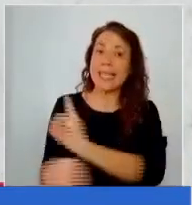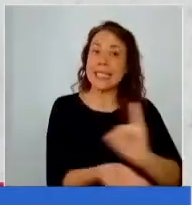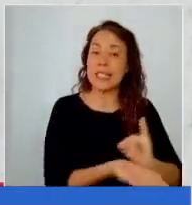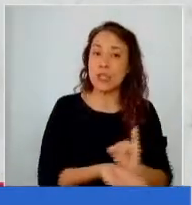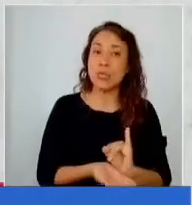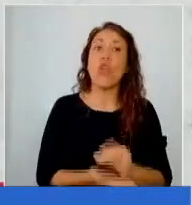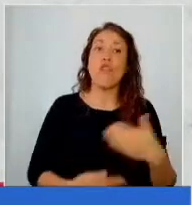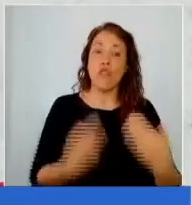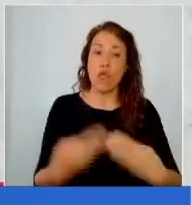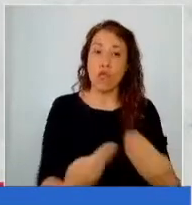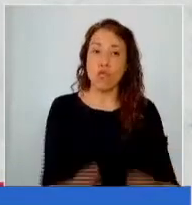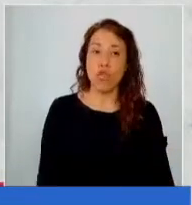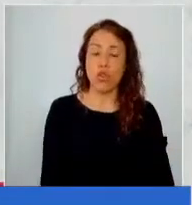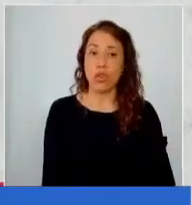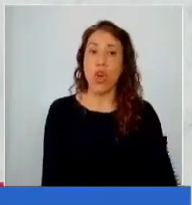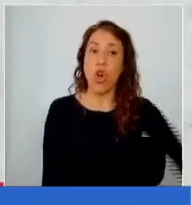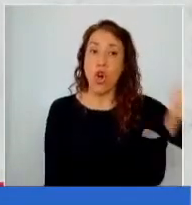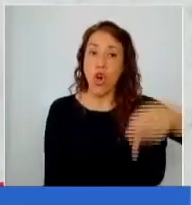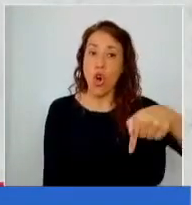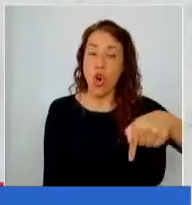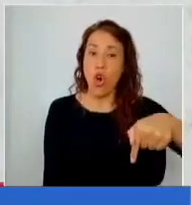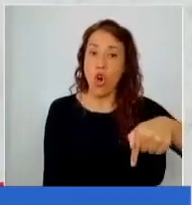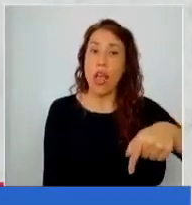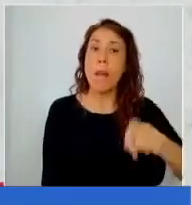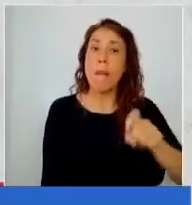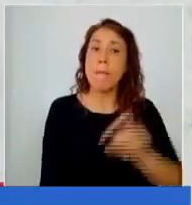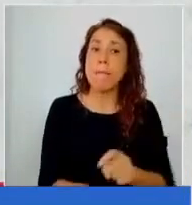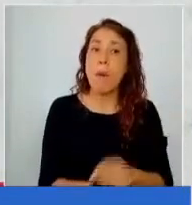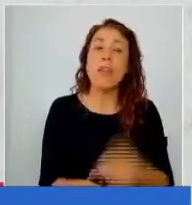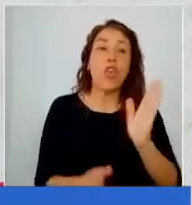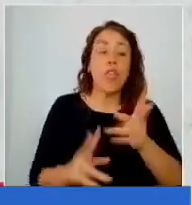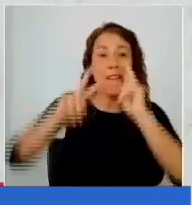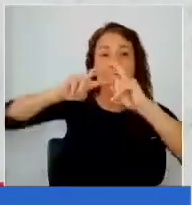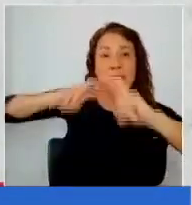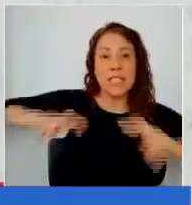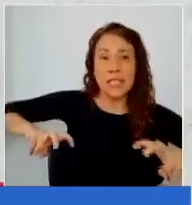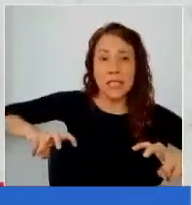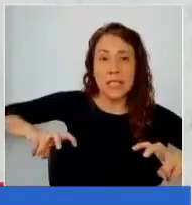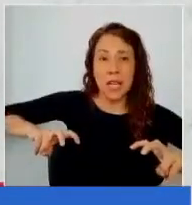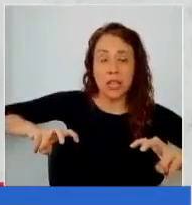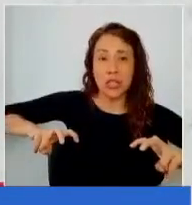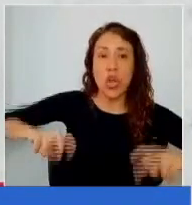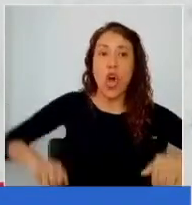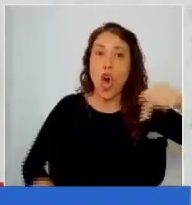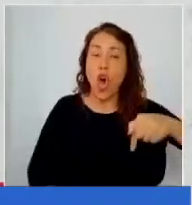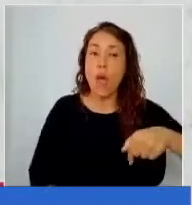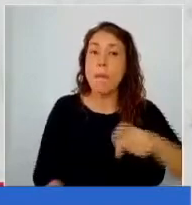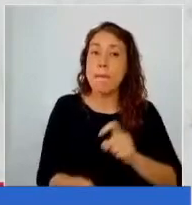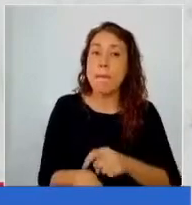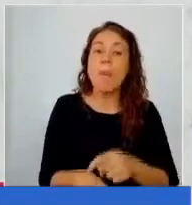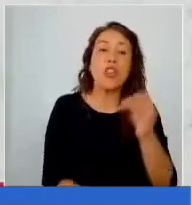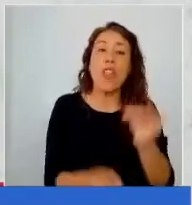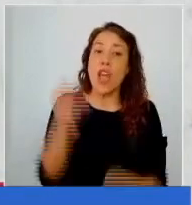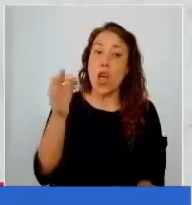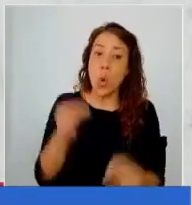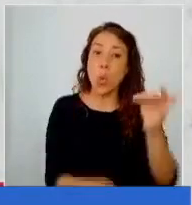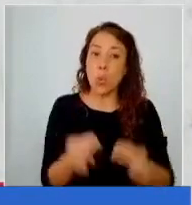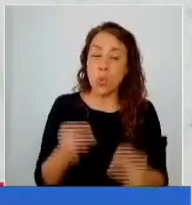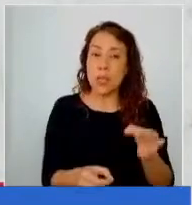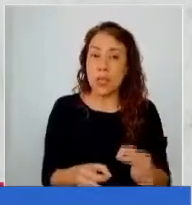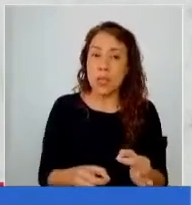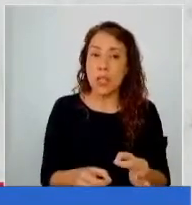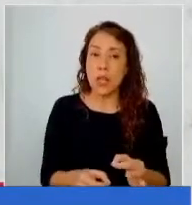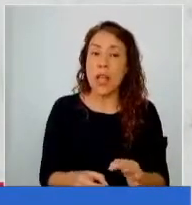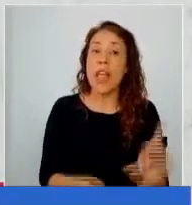hoy es la hora de la investigación hoy en la hora de la justicia y de nunca olvidar